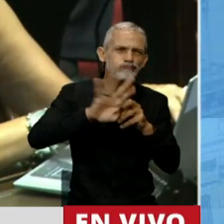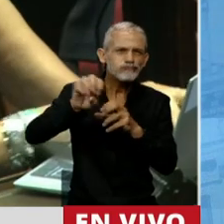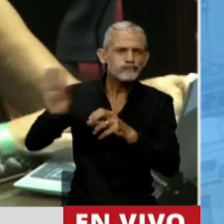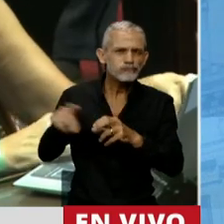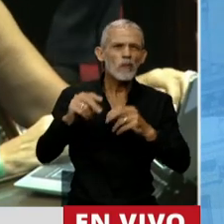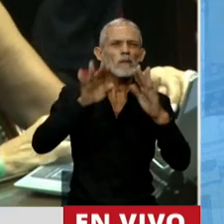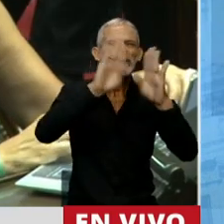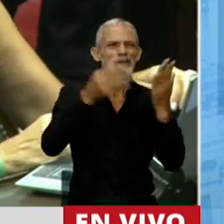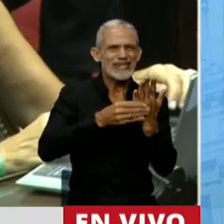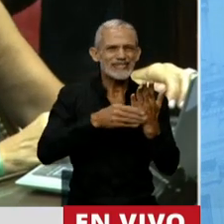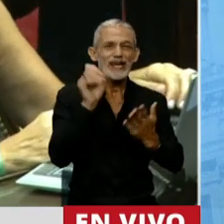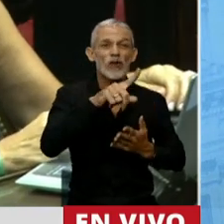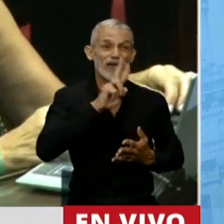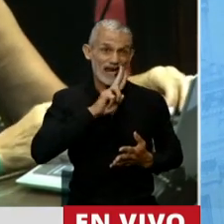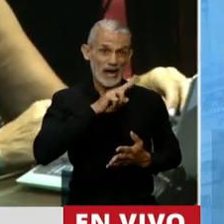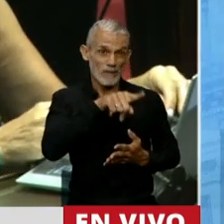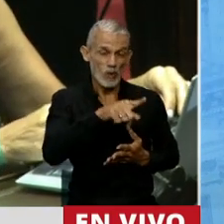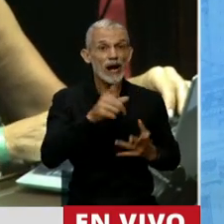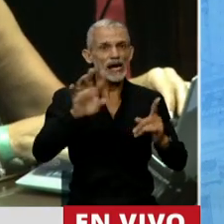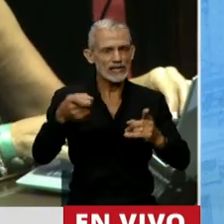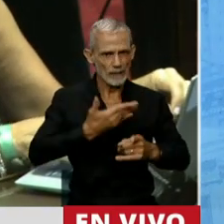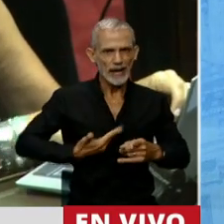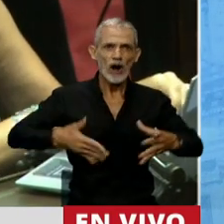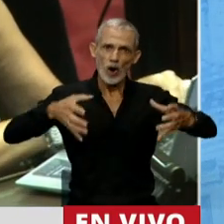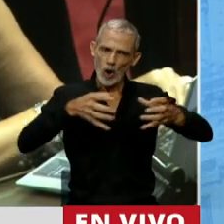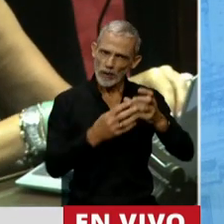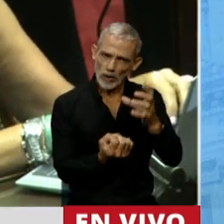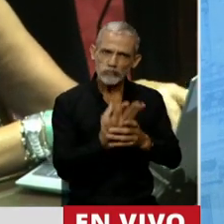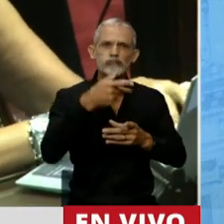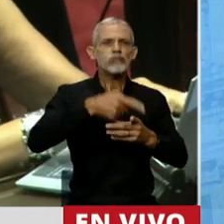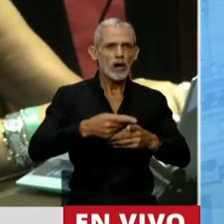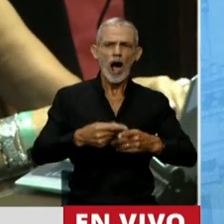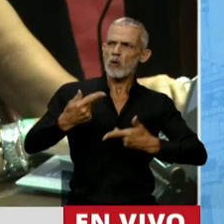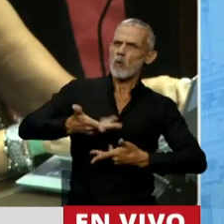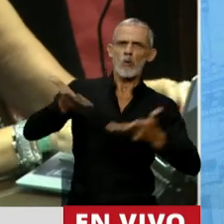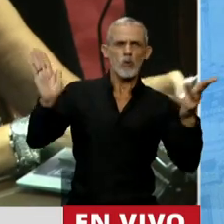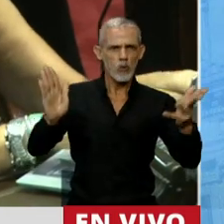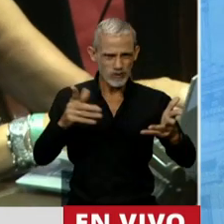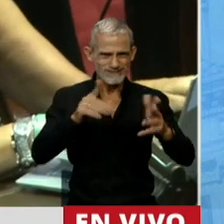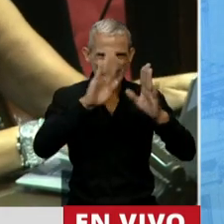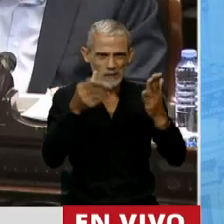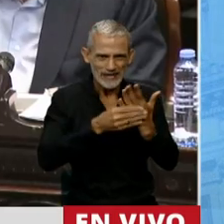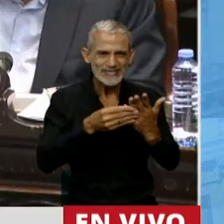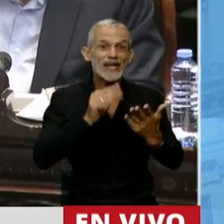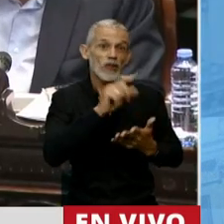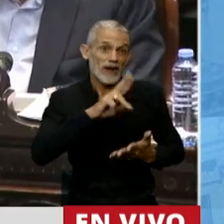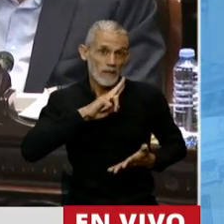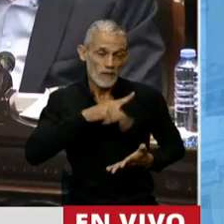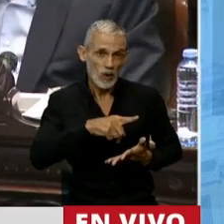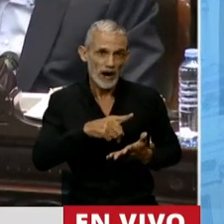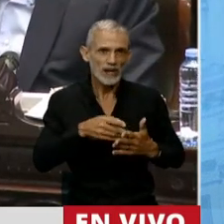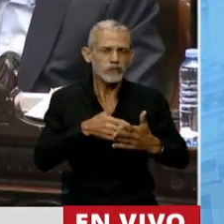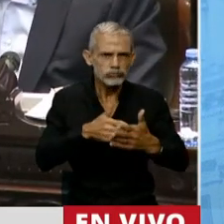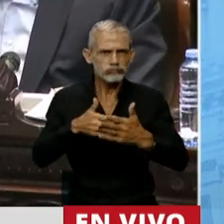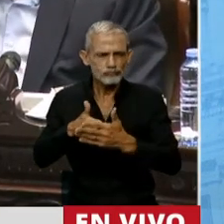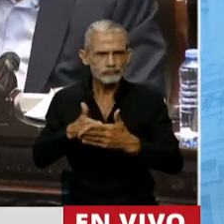de las Mujeres, también parte de este gobierno creado con bombos y platillos, impidieron el tratamiento en